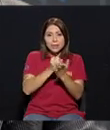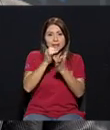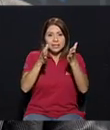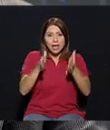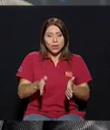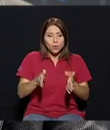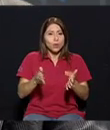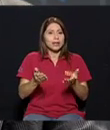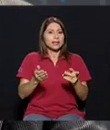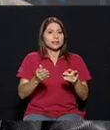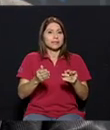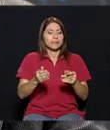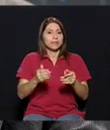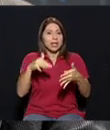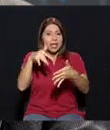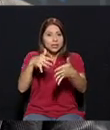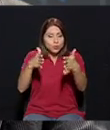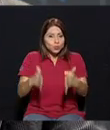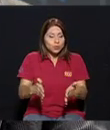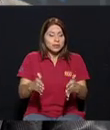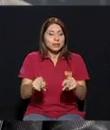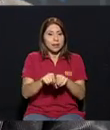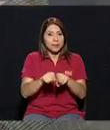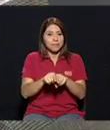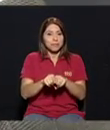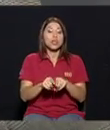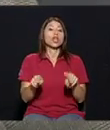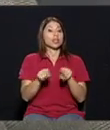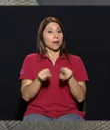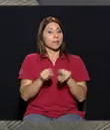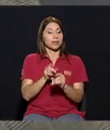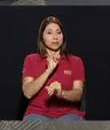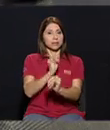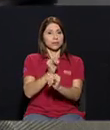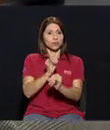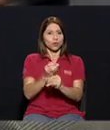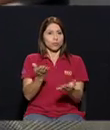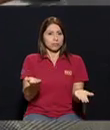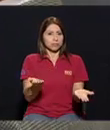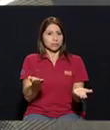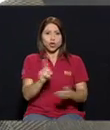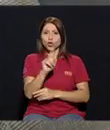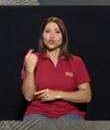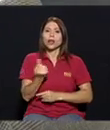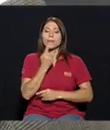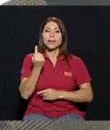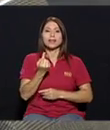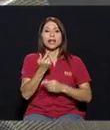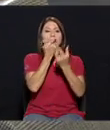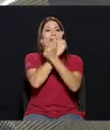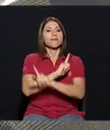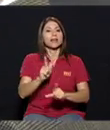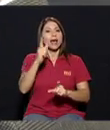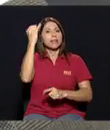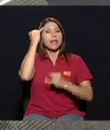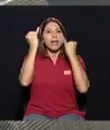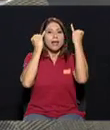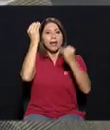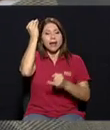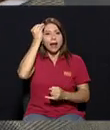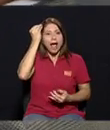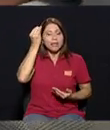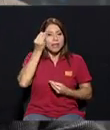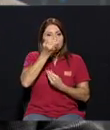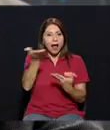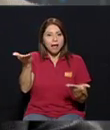investigadores, en el sector estudiantil, desde luego, como también como institución. O sea, no solamente la libertad de cátedra, que es más